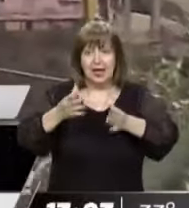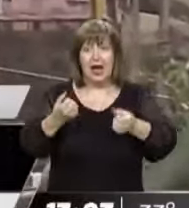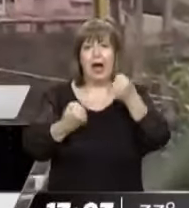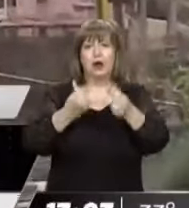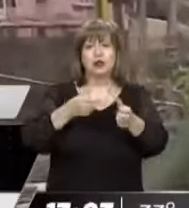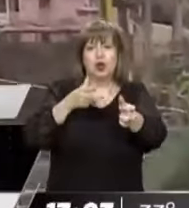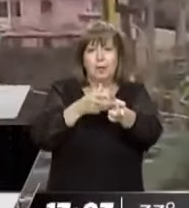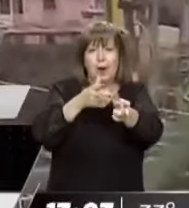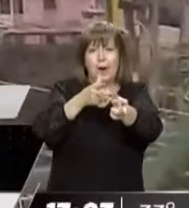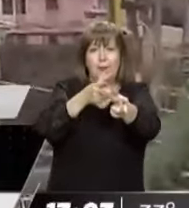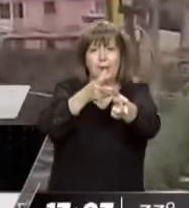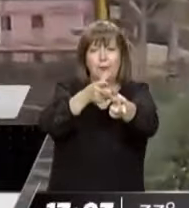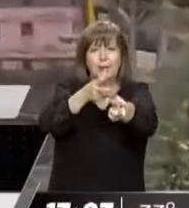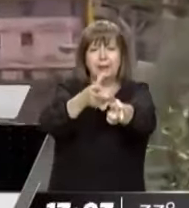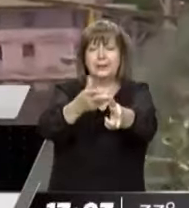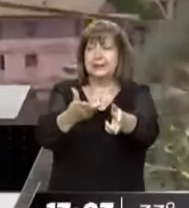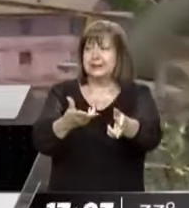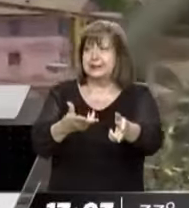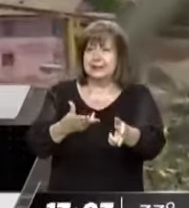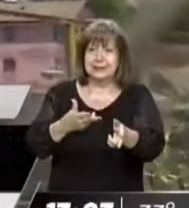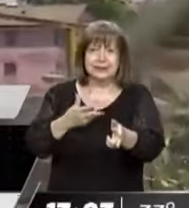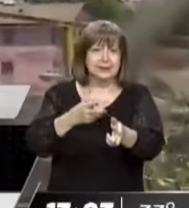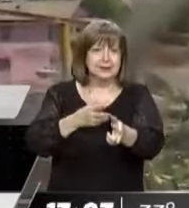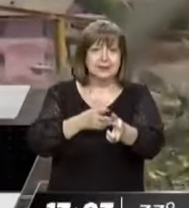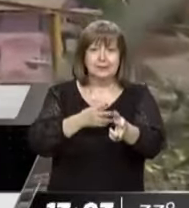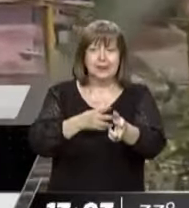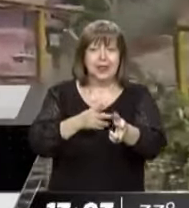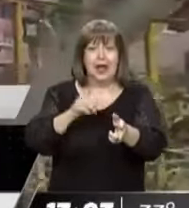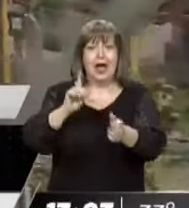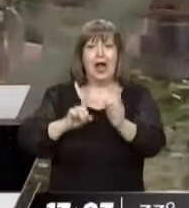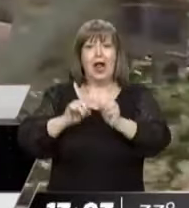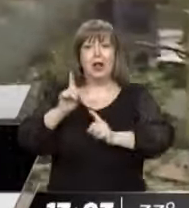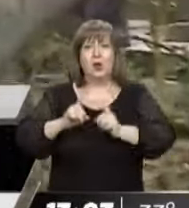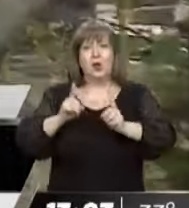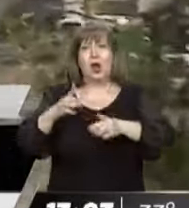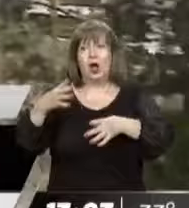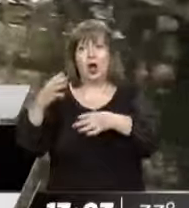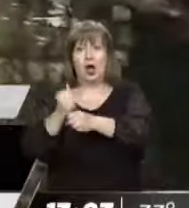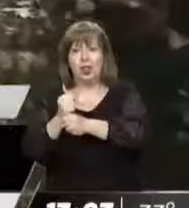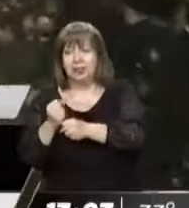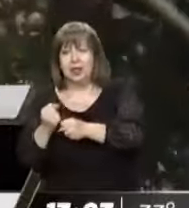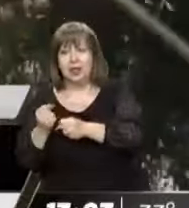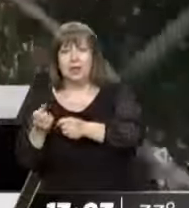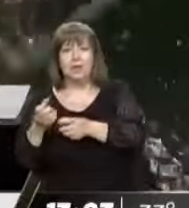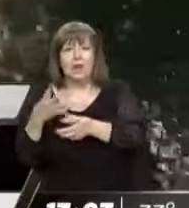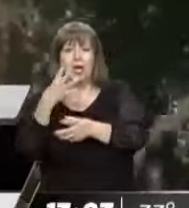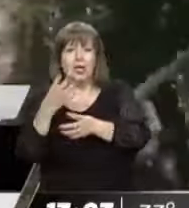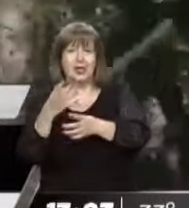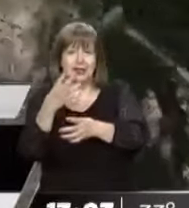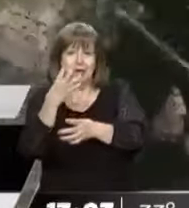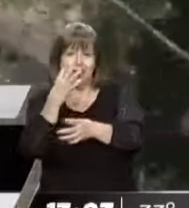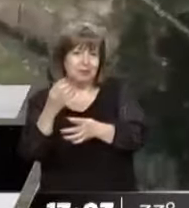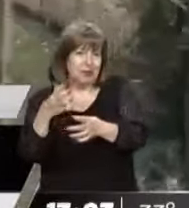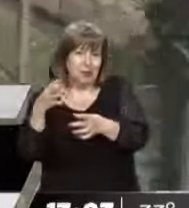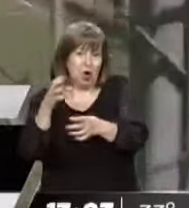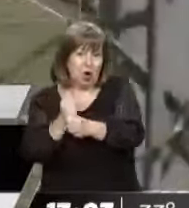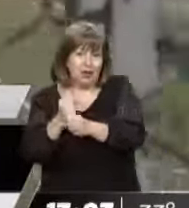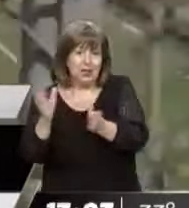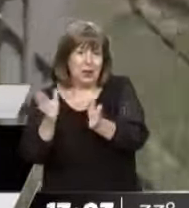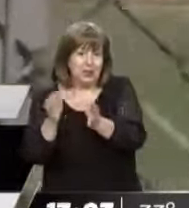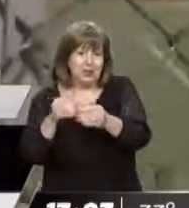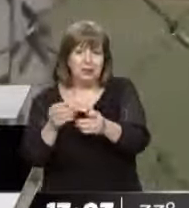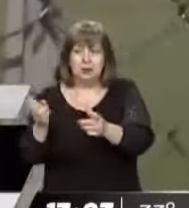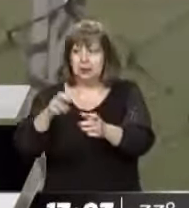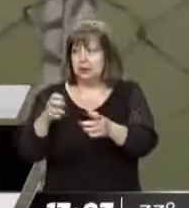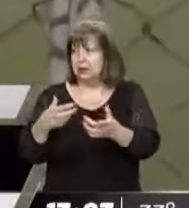no podían seguir, y son esos videos que vimos que estaban los micros, que estaban los bomberos y que no había hacia dónde escapar. Qué